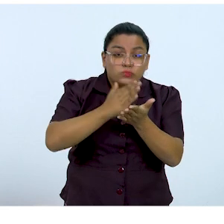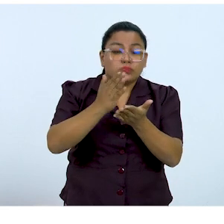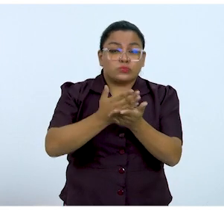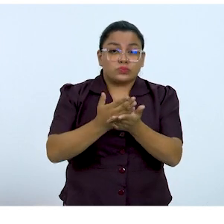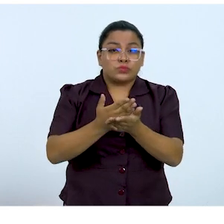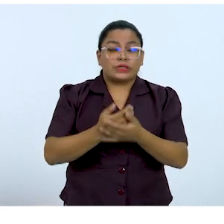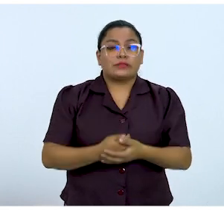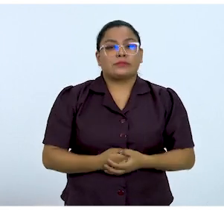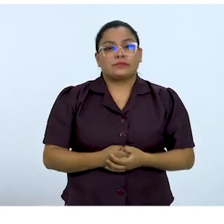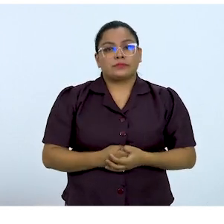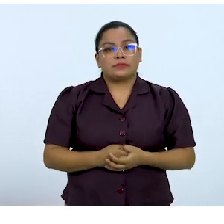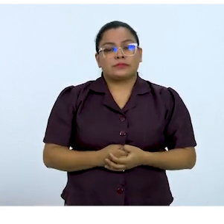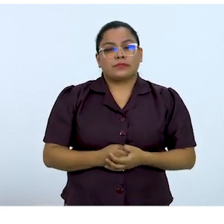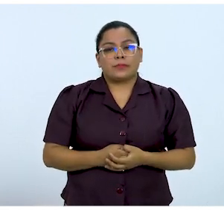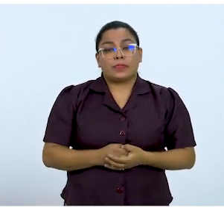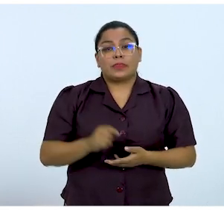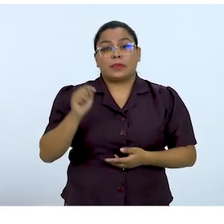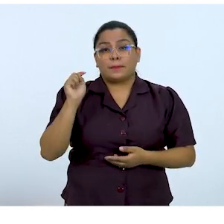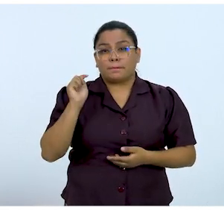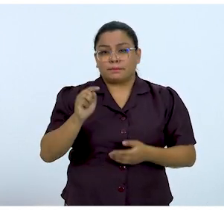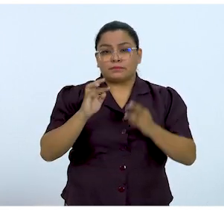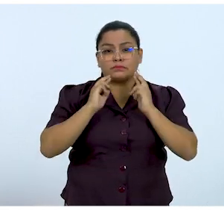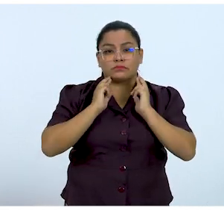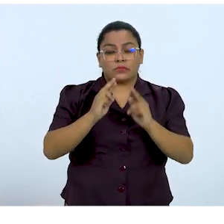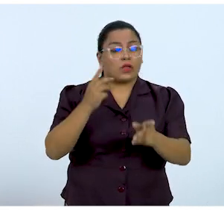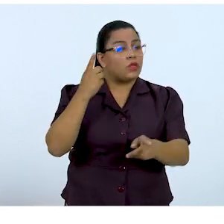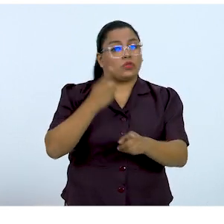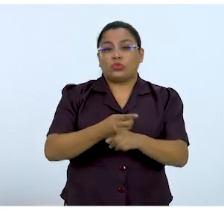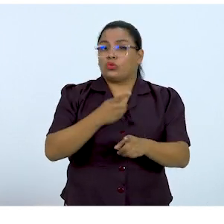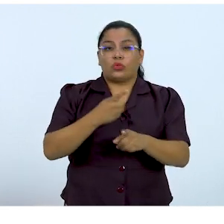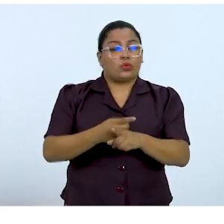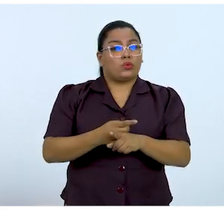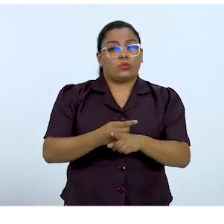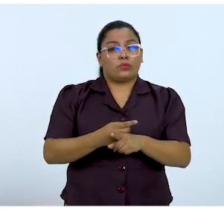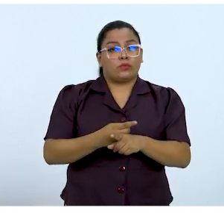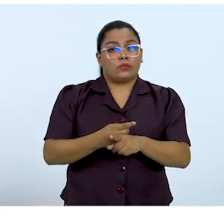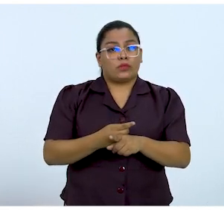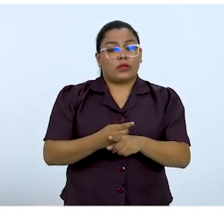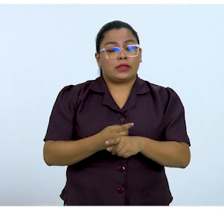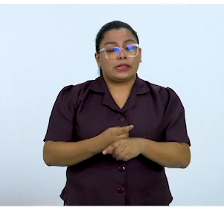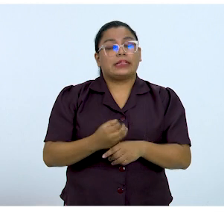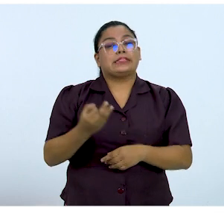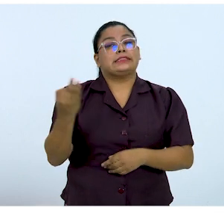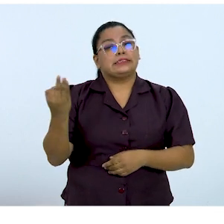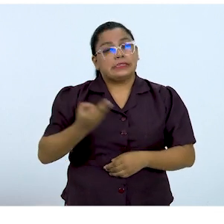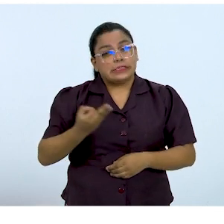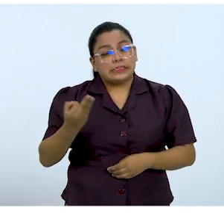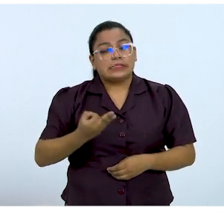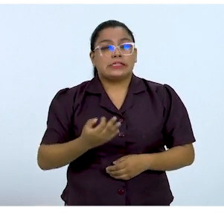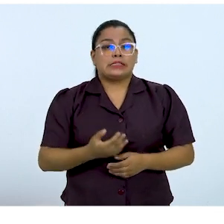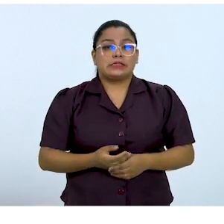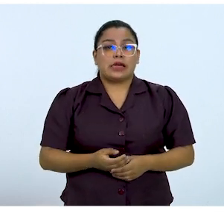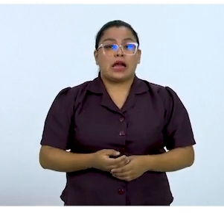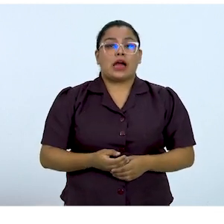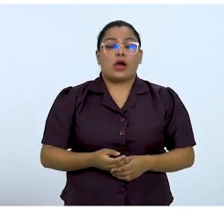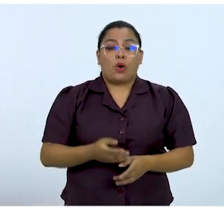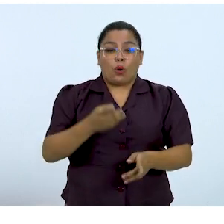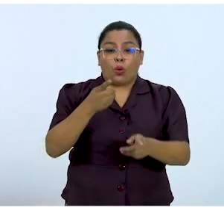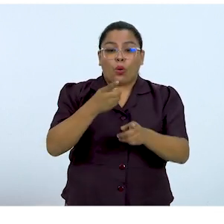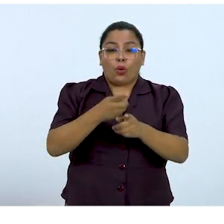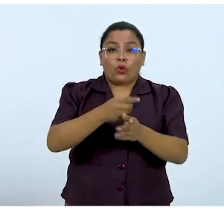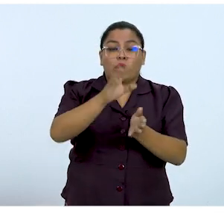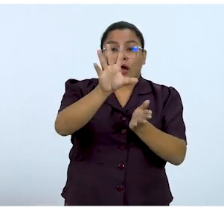el cuaderno, si esta solución no es correcta, es necesario que copie la solución correcta en su cuaderno.